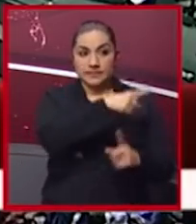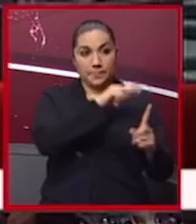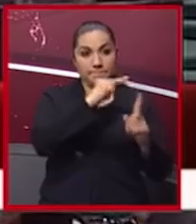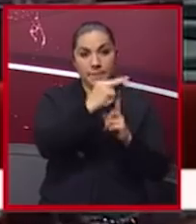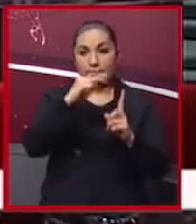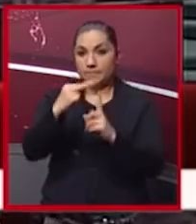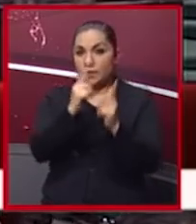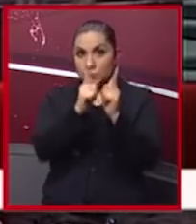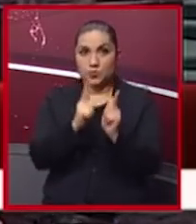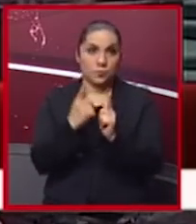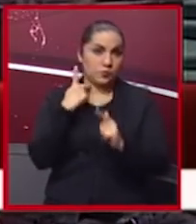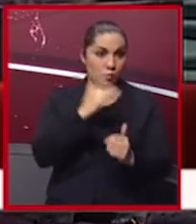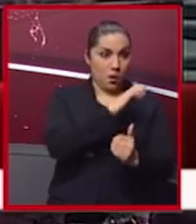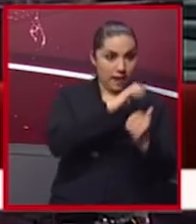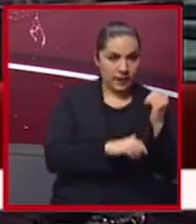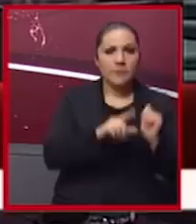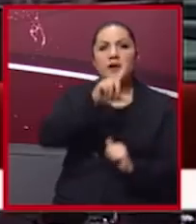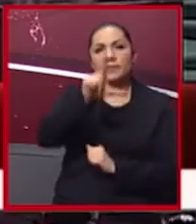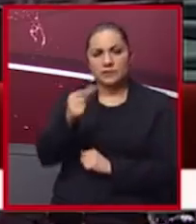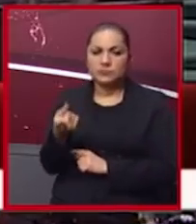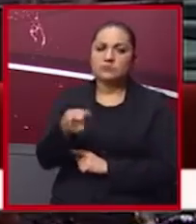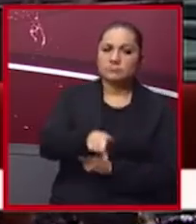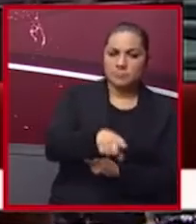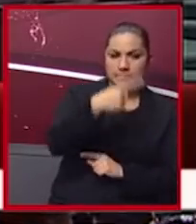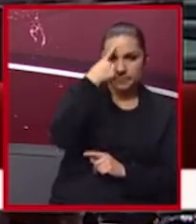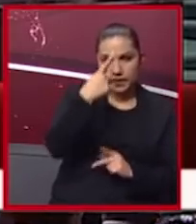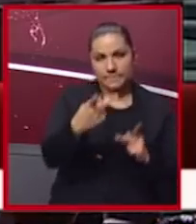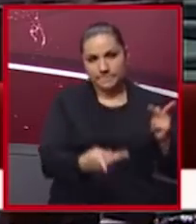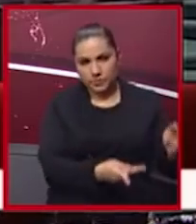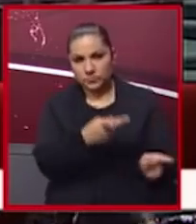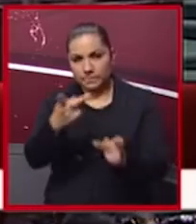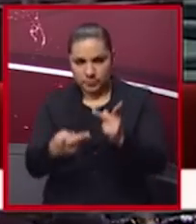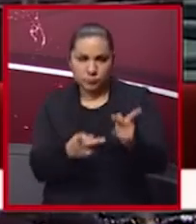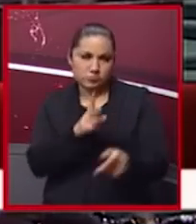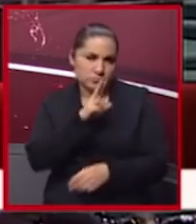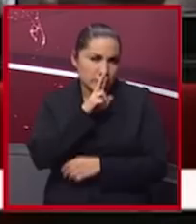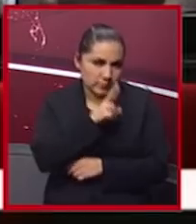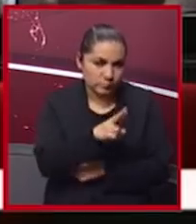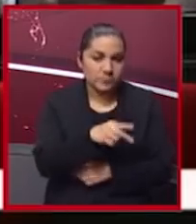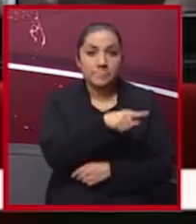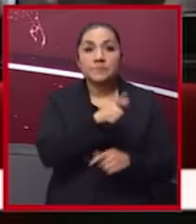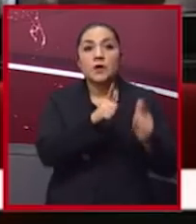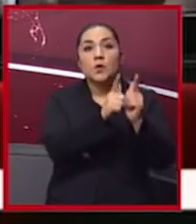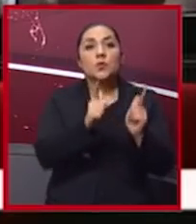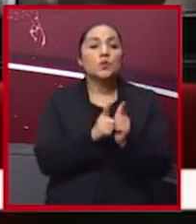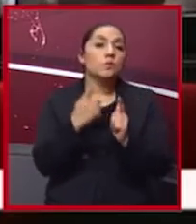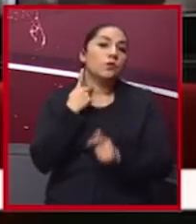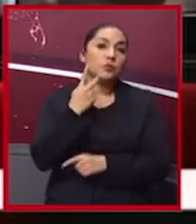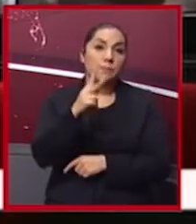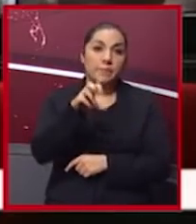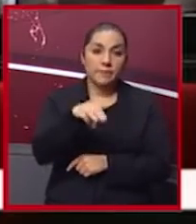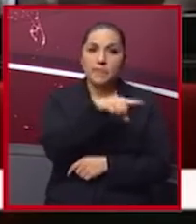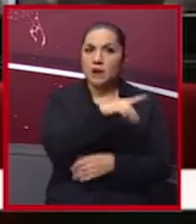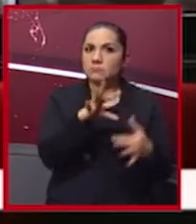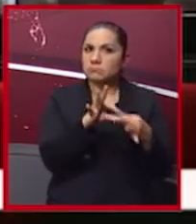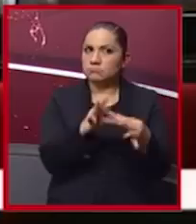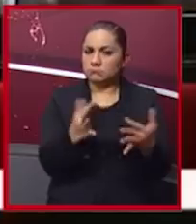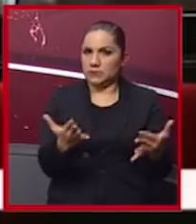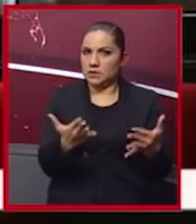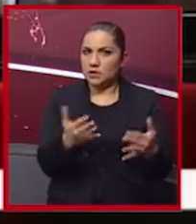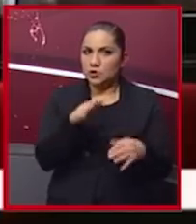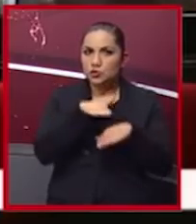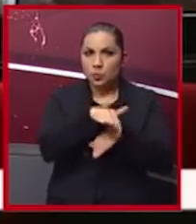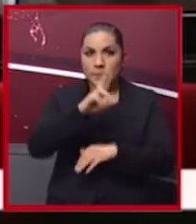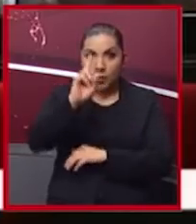preguntas, respuestas y comentarios. El Partido Verde Ecologista de México expresó su preocupación por el recorte del presupuesto de las universidades